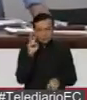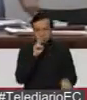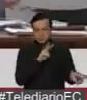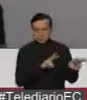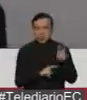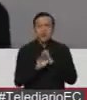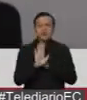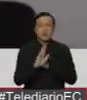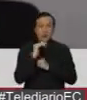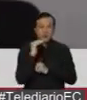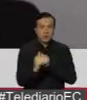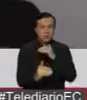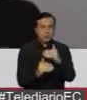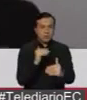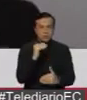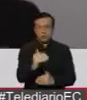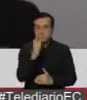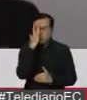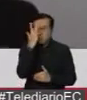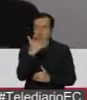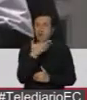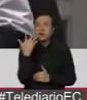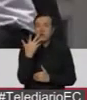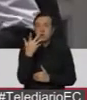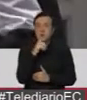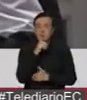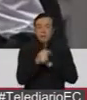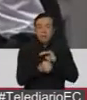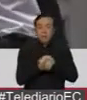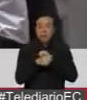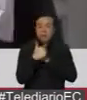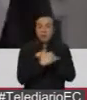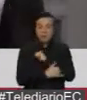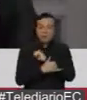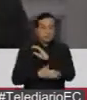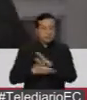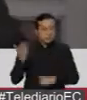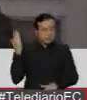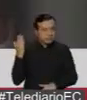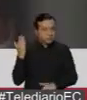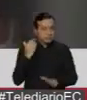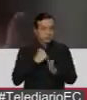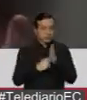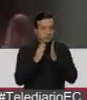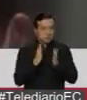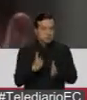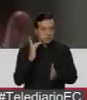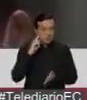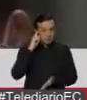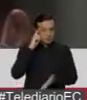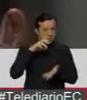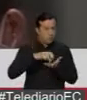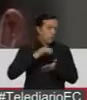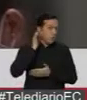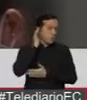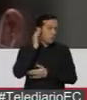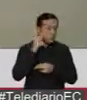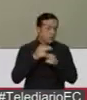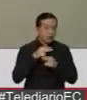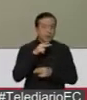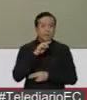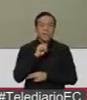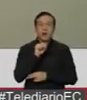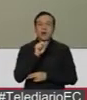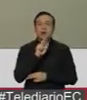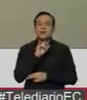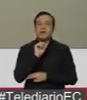fraude procesal debido a su salida ilegal del país. Pero esto, a decir de la ministra de Gobierno, María Paula Romo, podría ser